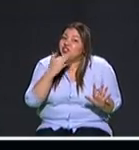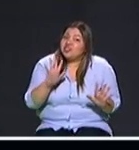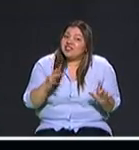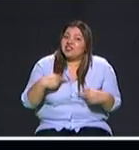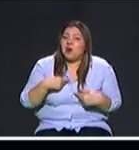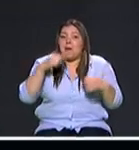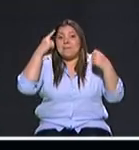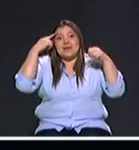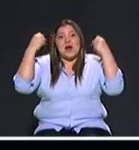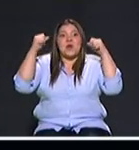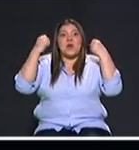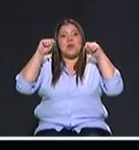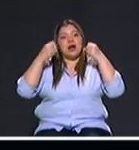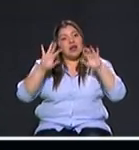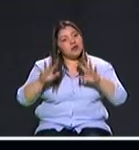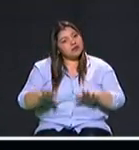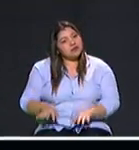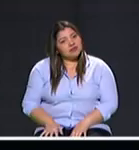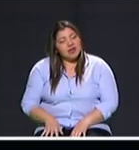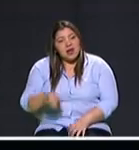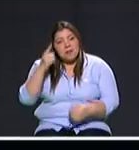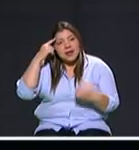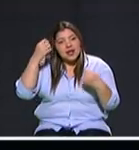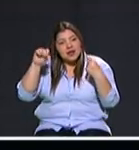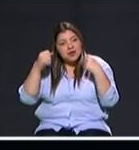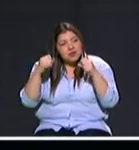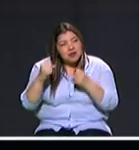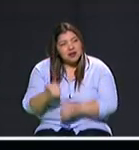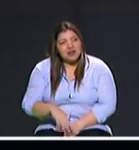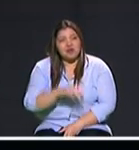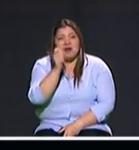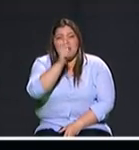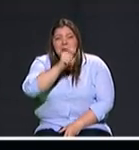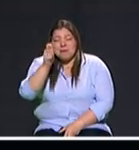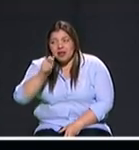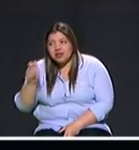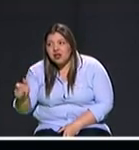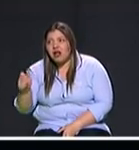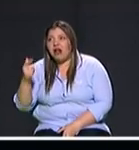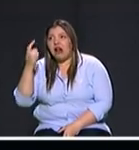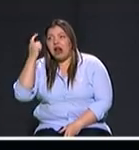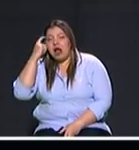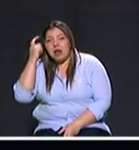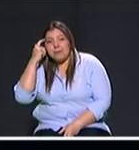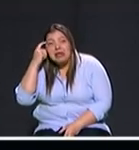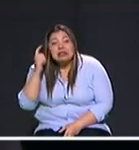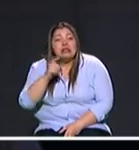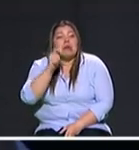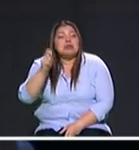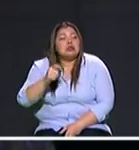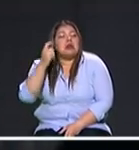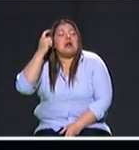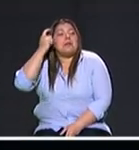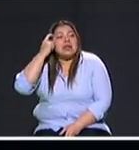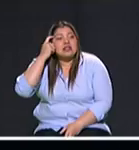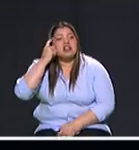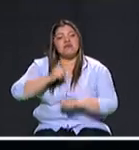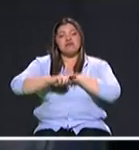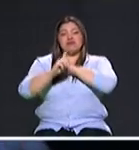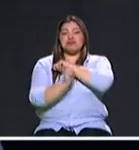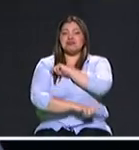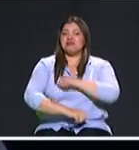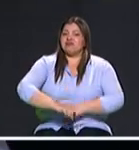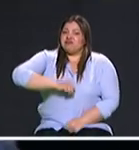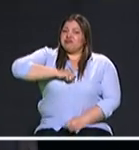preocupa mucho porque creo que eso es parte del efecto del populismo punitivo que hay en colombia que le han hecho creer a la gente que el derecho penal soluciona